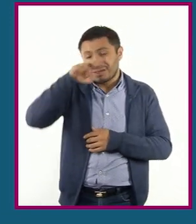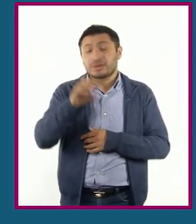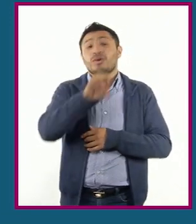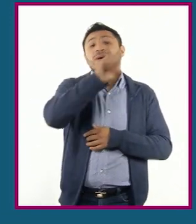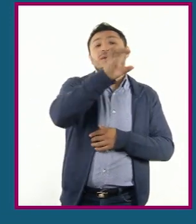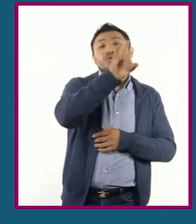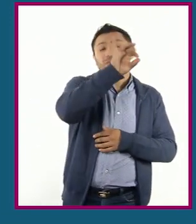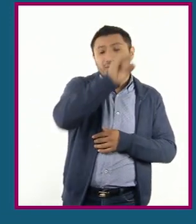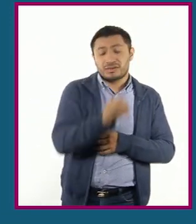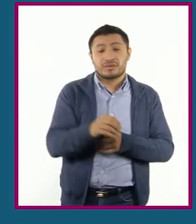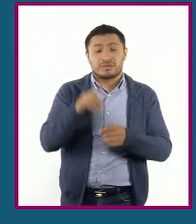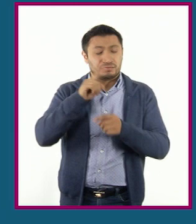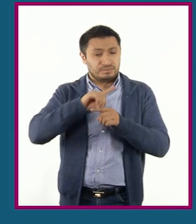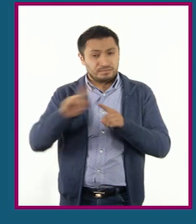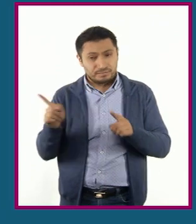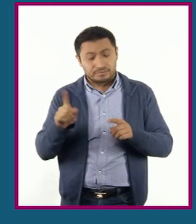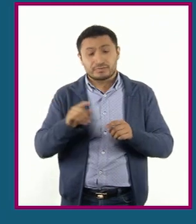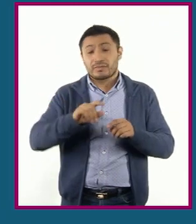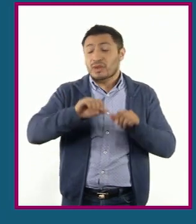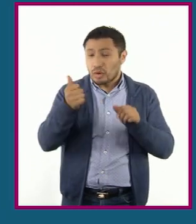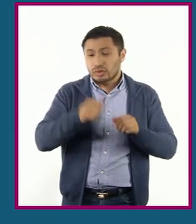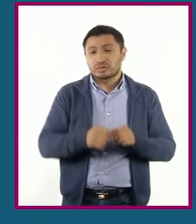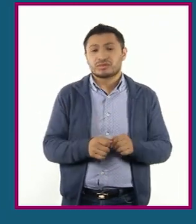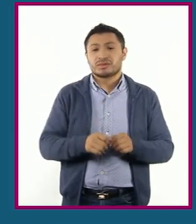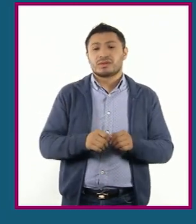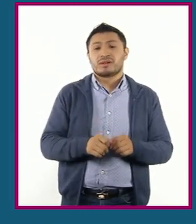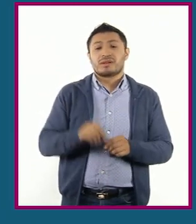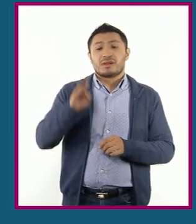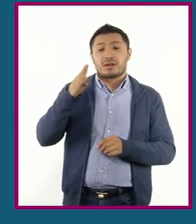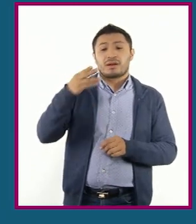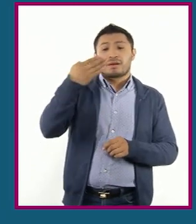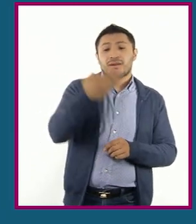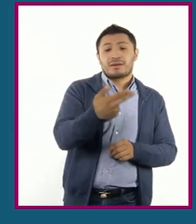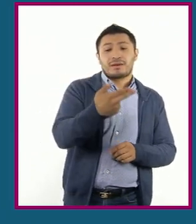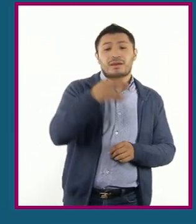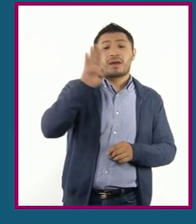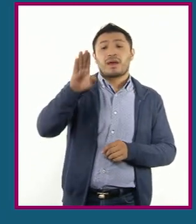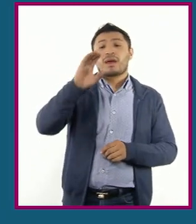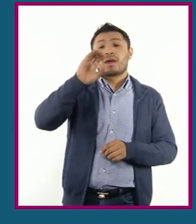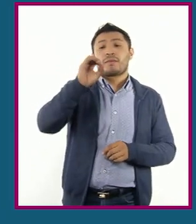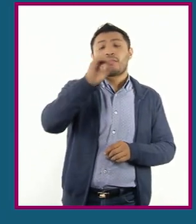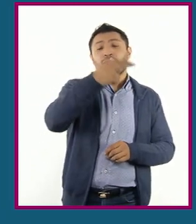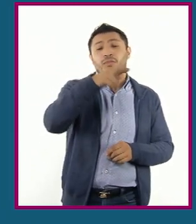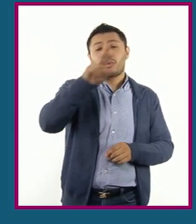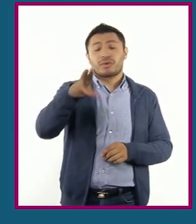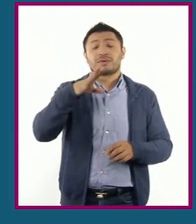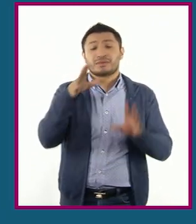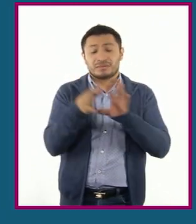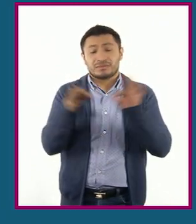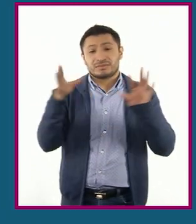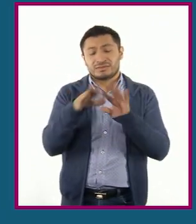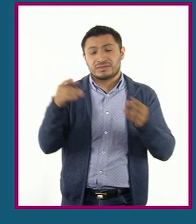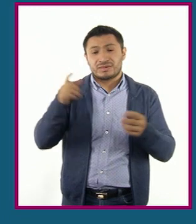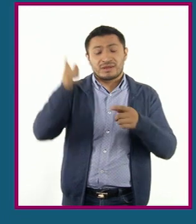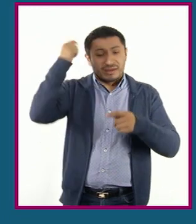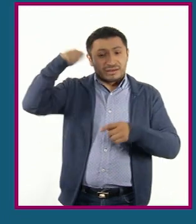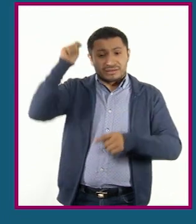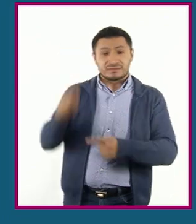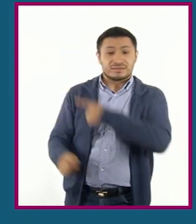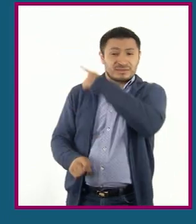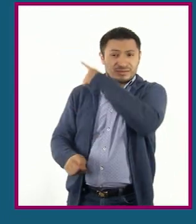otros. Bohr propuso en su modelo que los electrones se desplazan en órbitas estables alrededor del núcleo